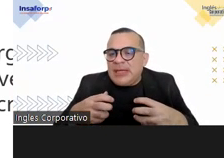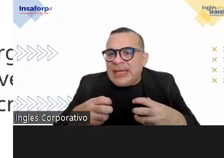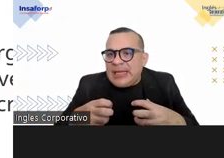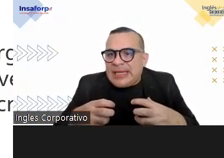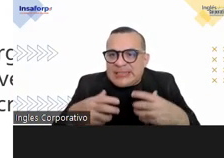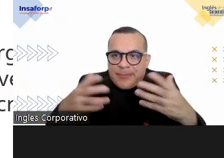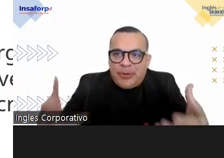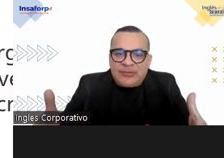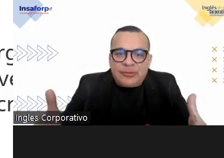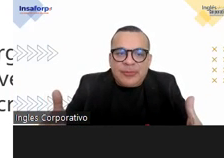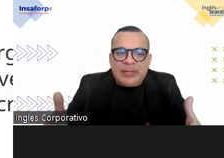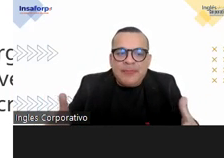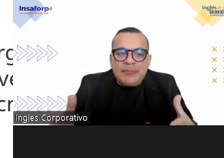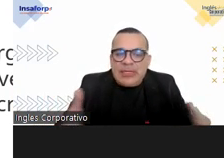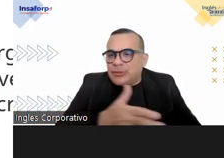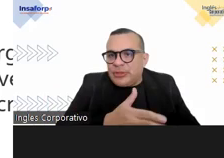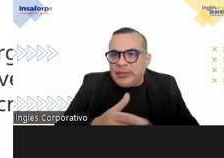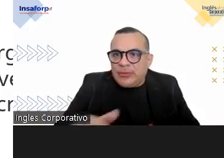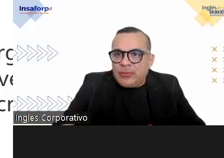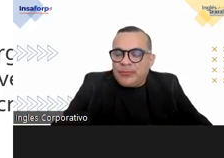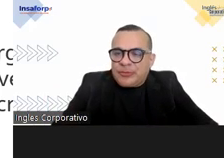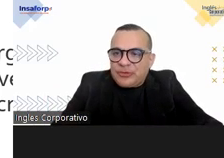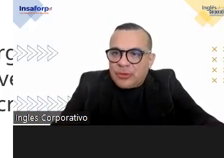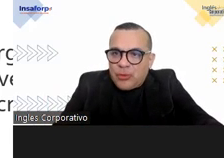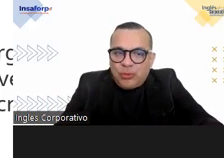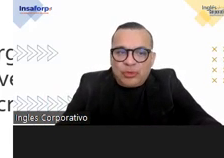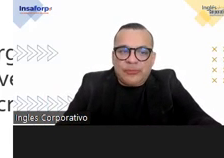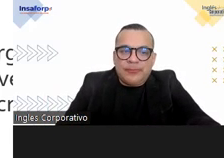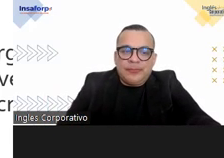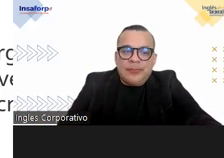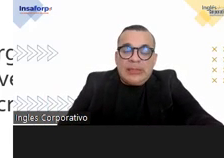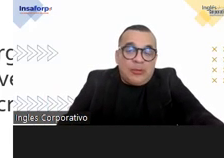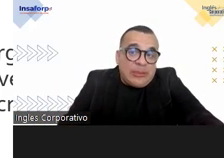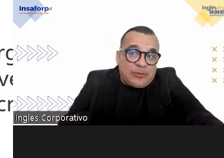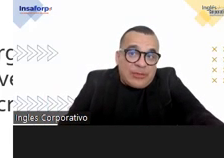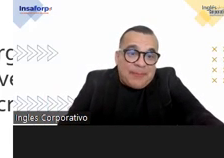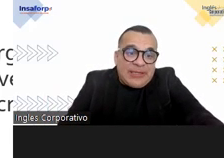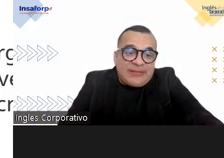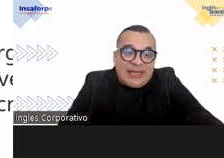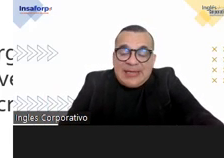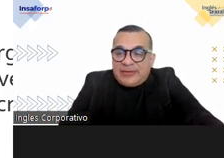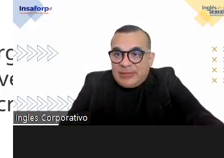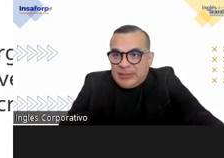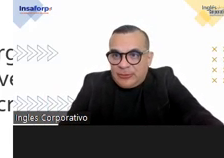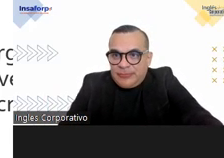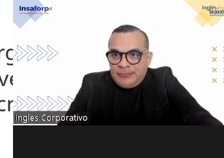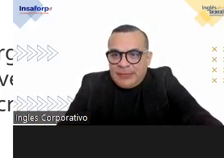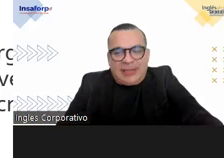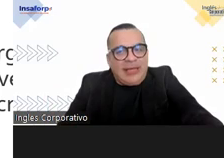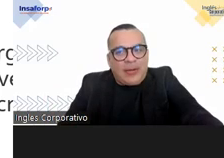sea extrapuesto, ¿verdad? Dentro de un proceso conjunto. Y el último es un aprendizaje y